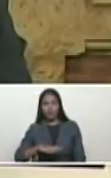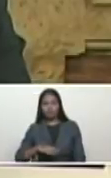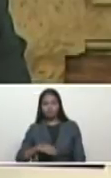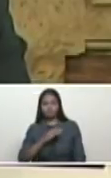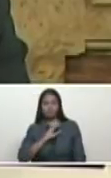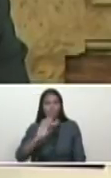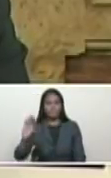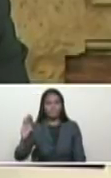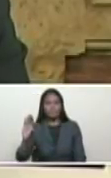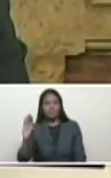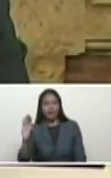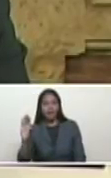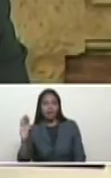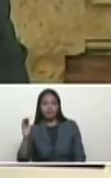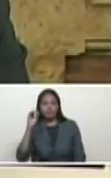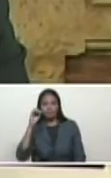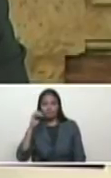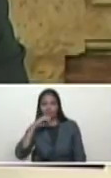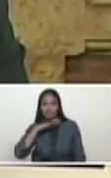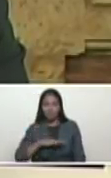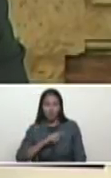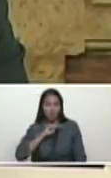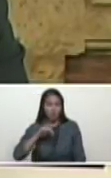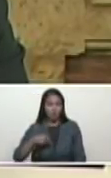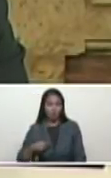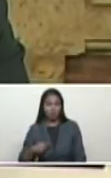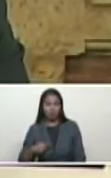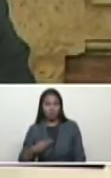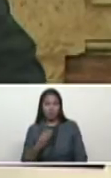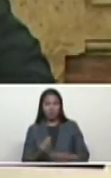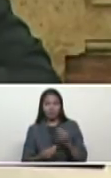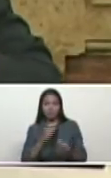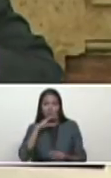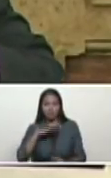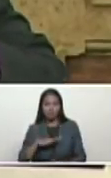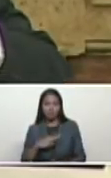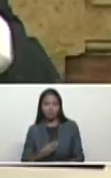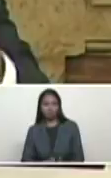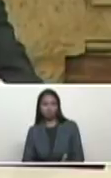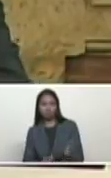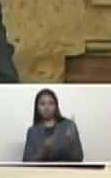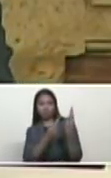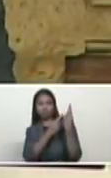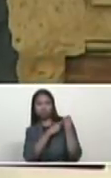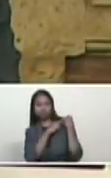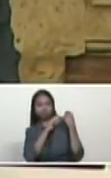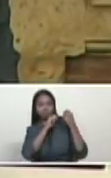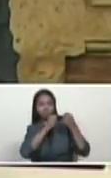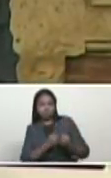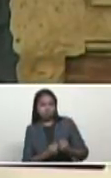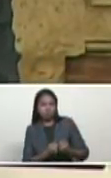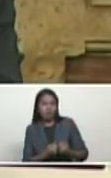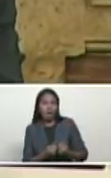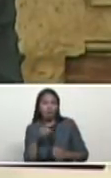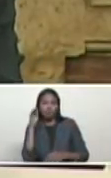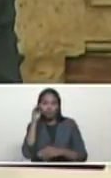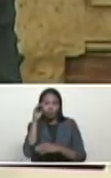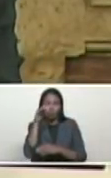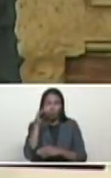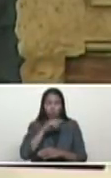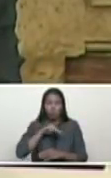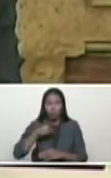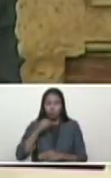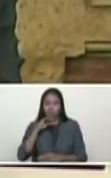de historia nosotros llevamos la historia como carga y fuerza de futuro para nosotros